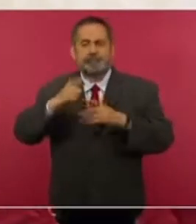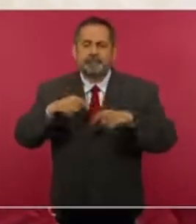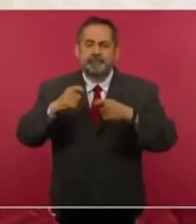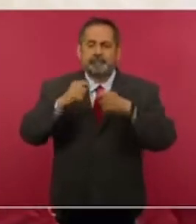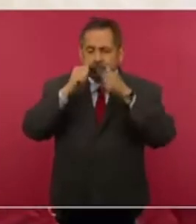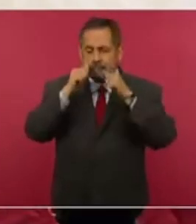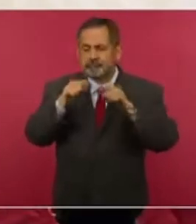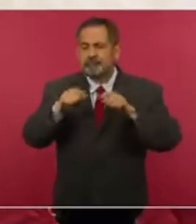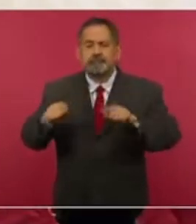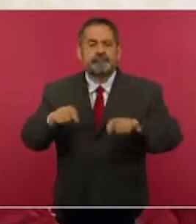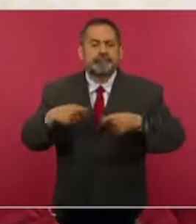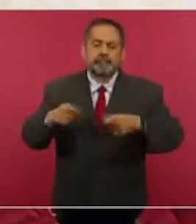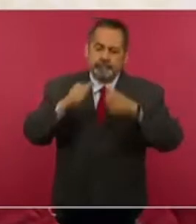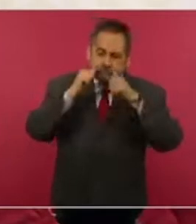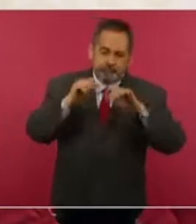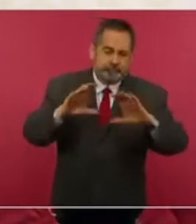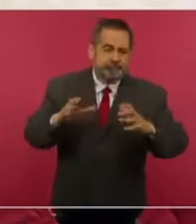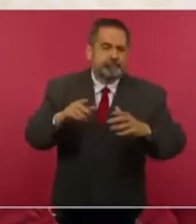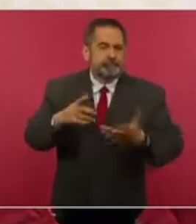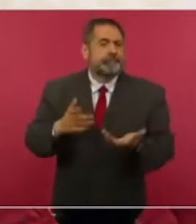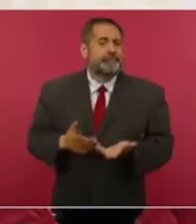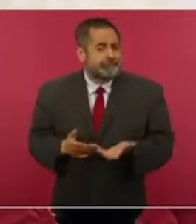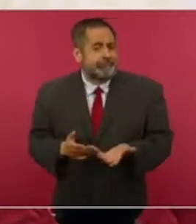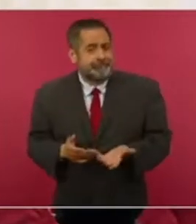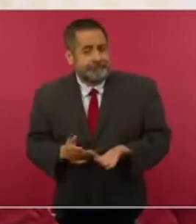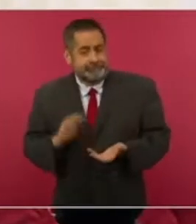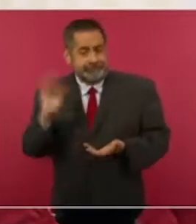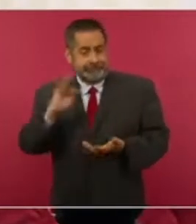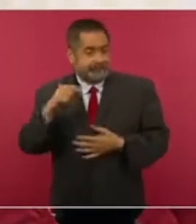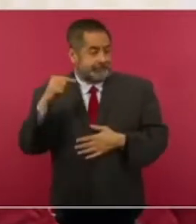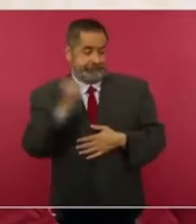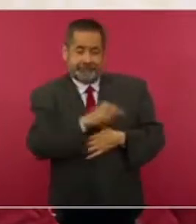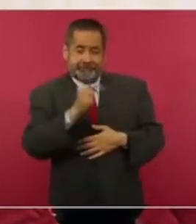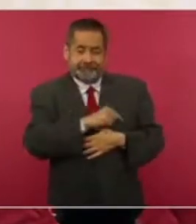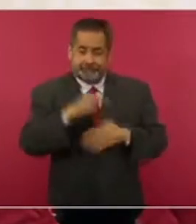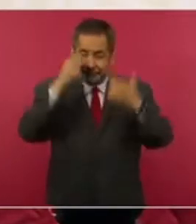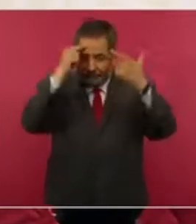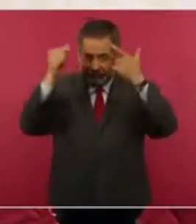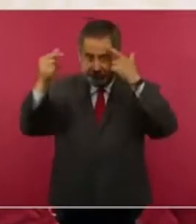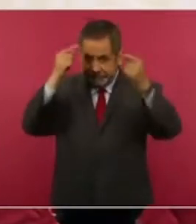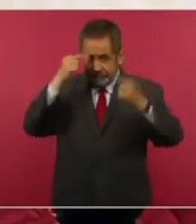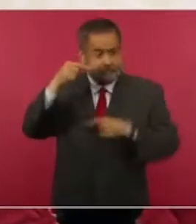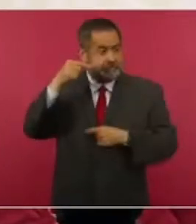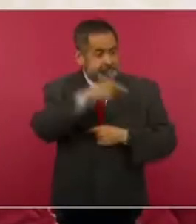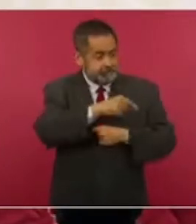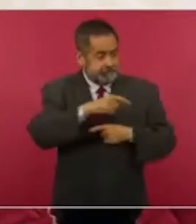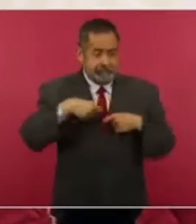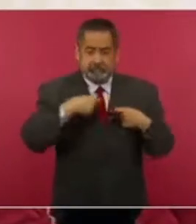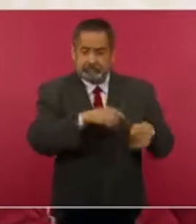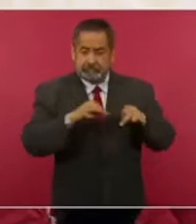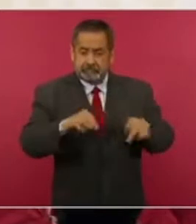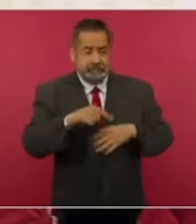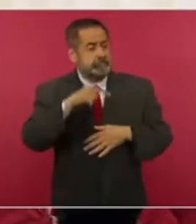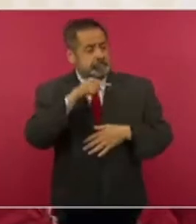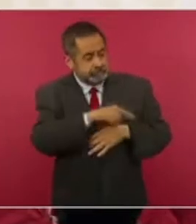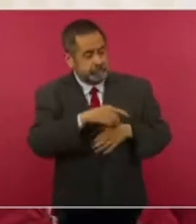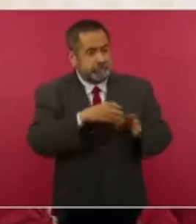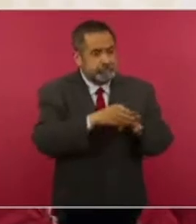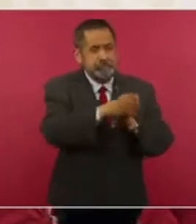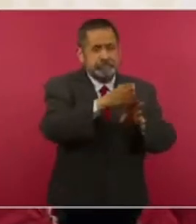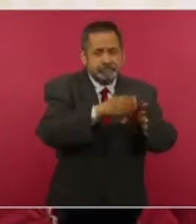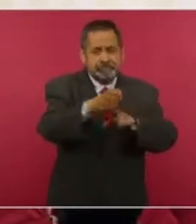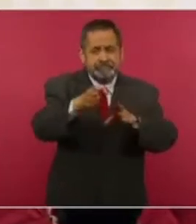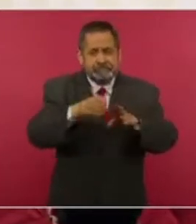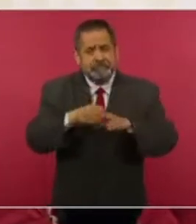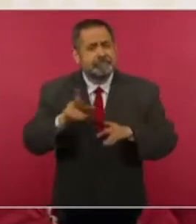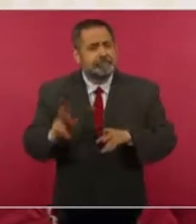personas y se les dé atención. Si se pudiera garantizar que estos normalistas rurales, que son los que van a los pueblos, a las comunidades más